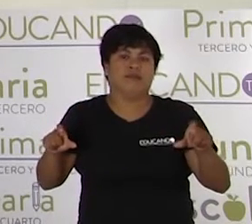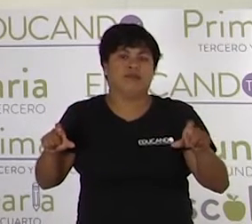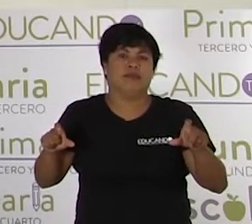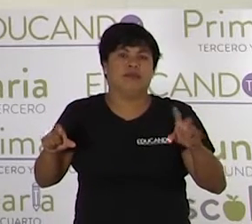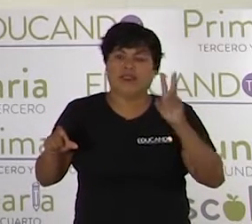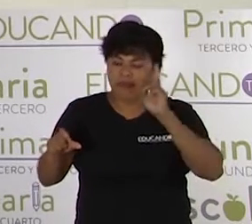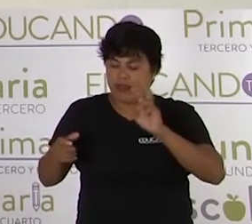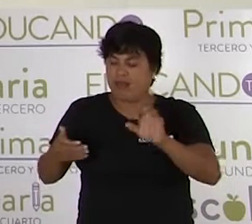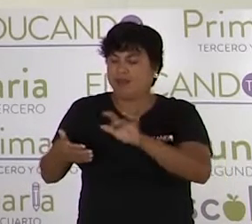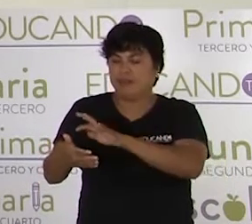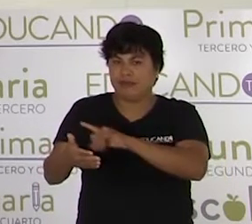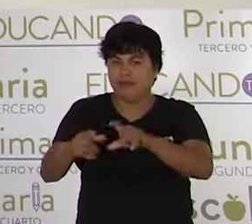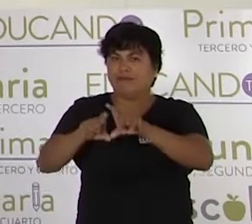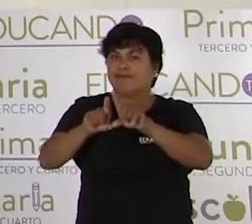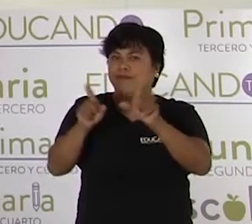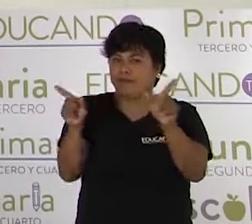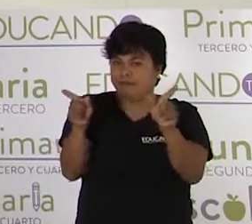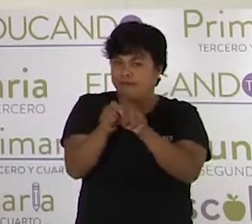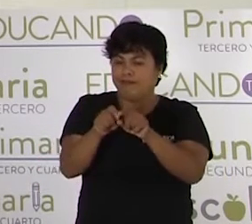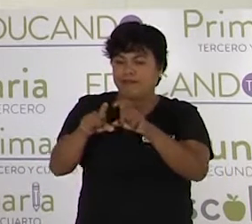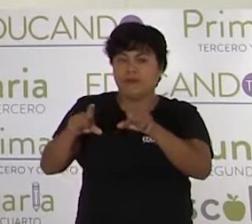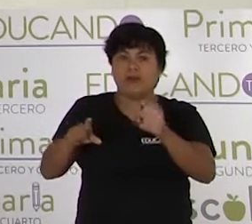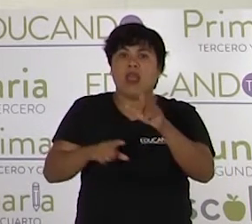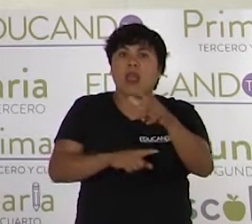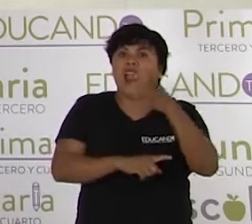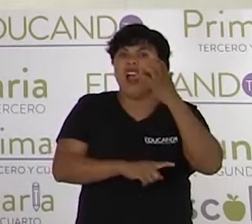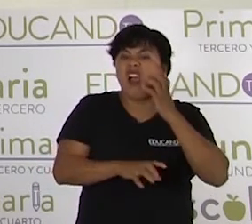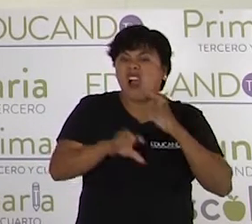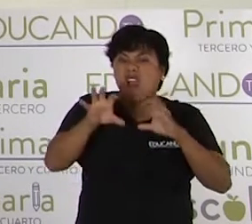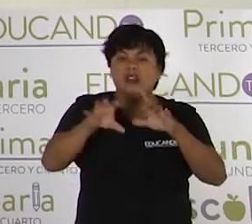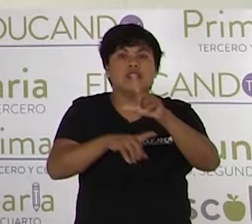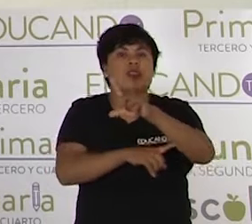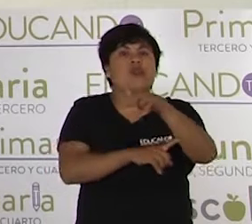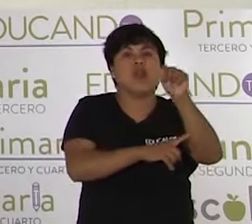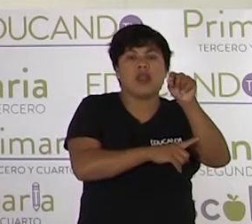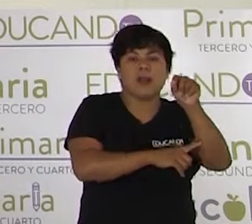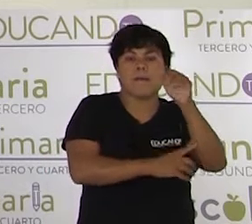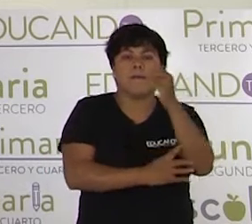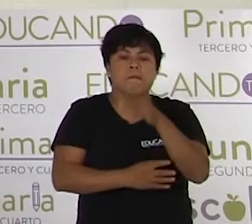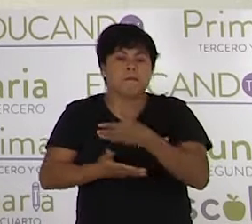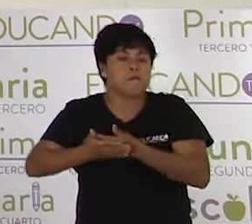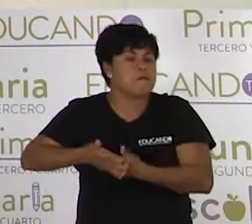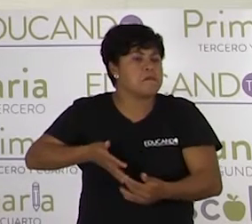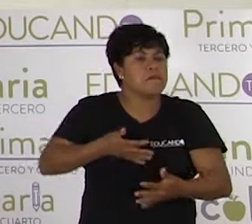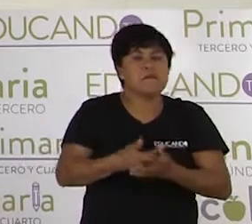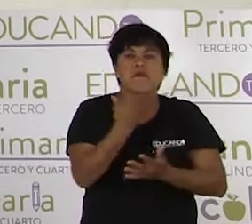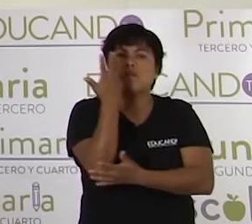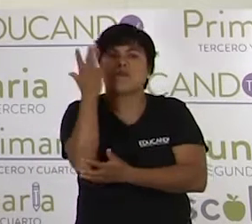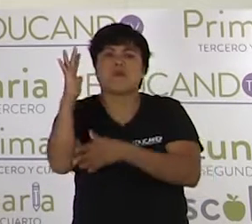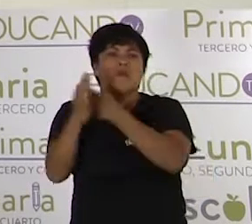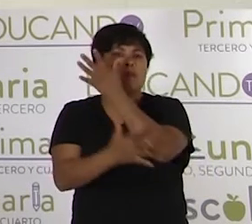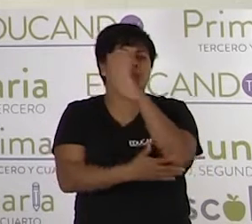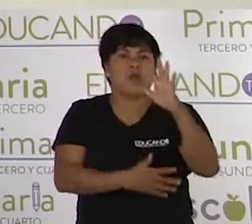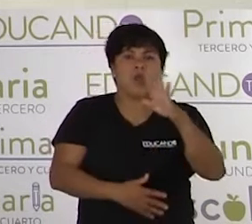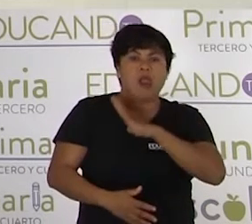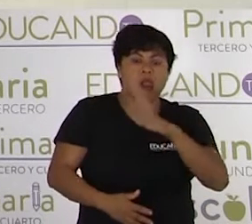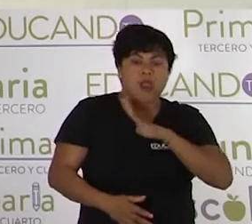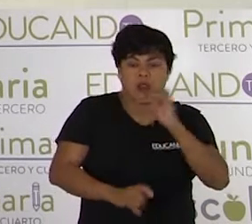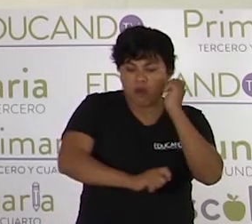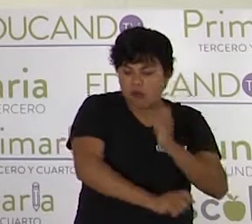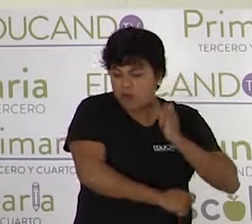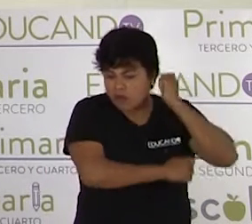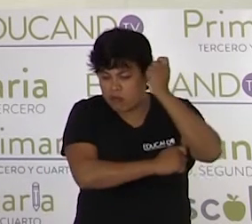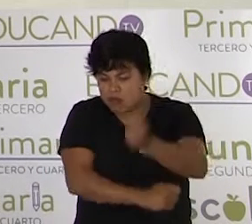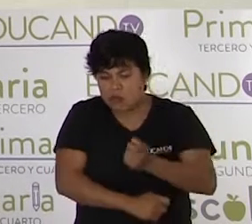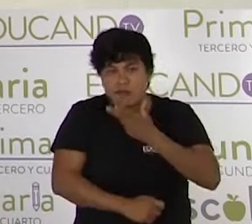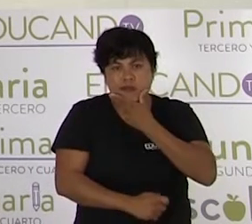Voy a leerte el párrafo. El león se fue por el bosque hasta que halló un leñador.